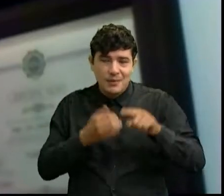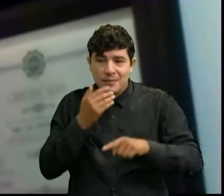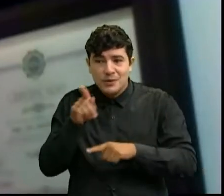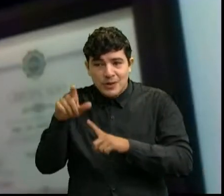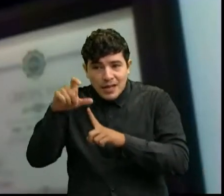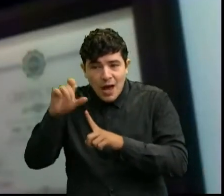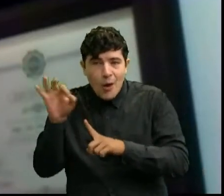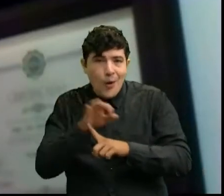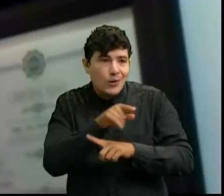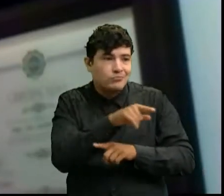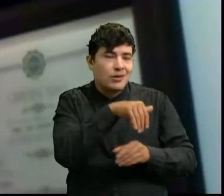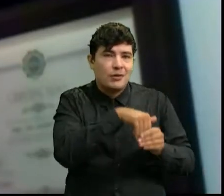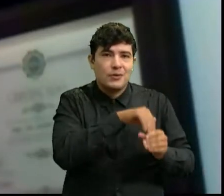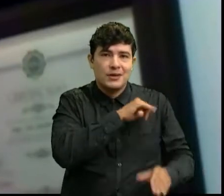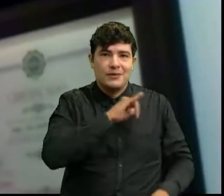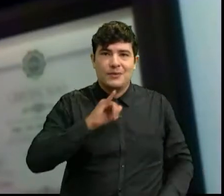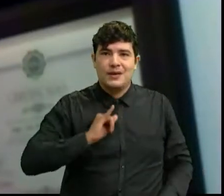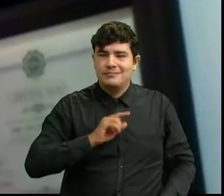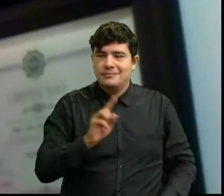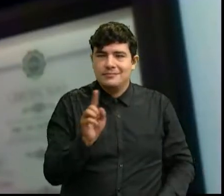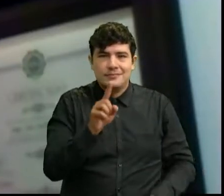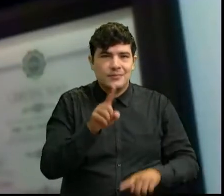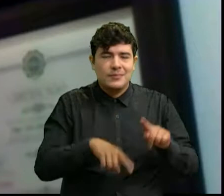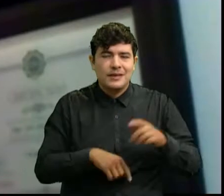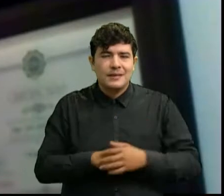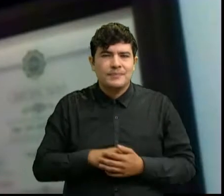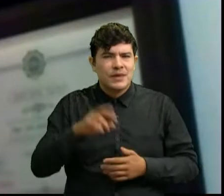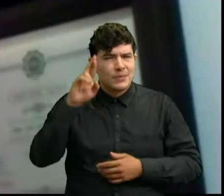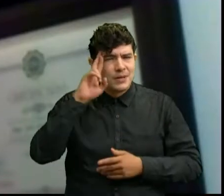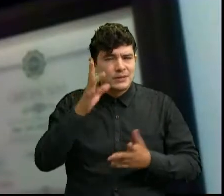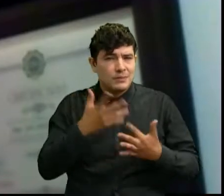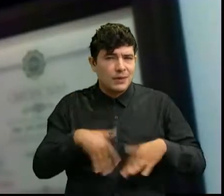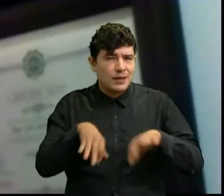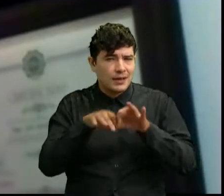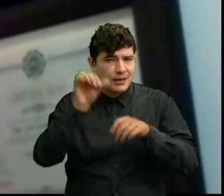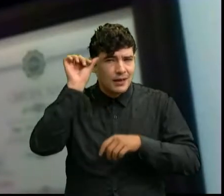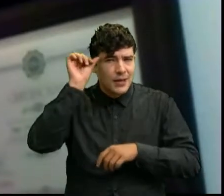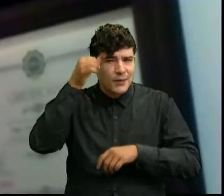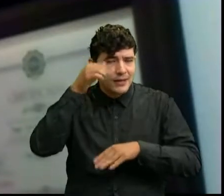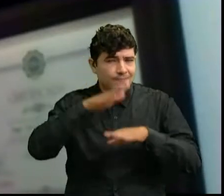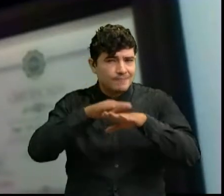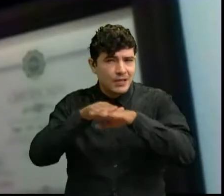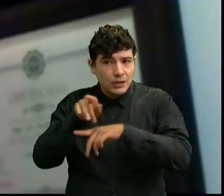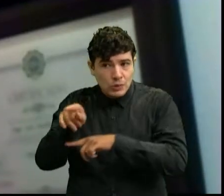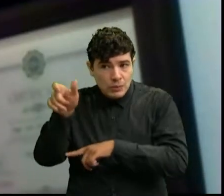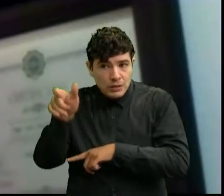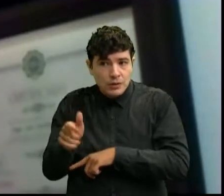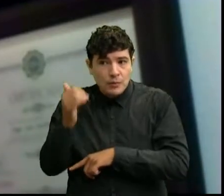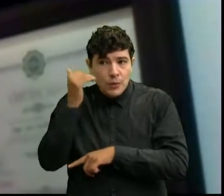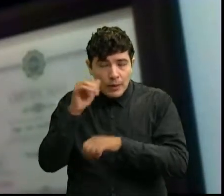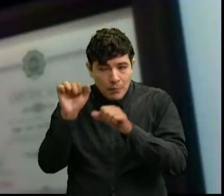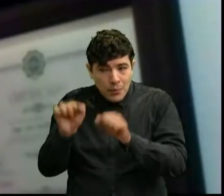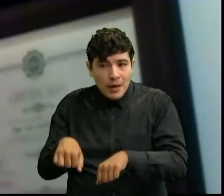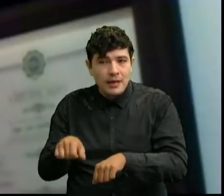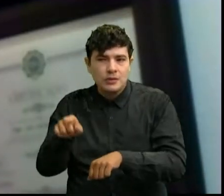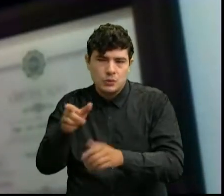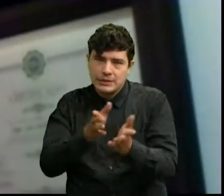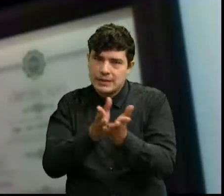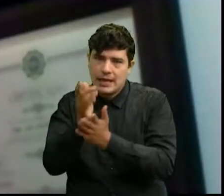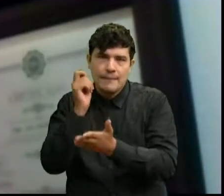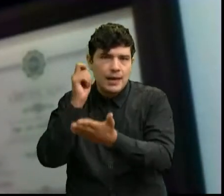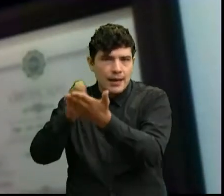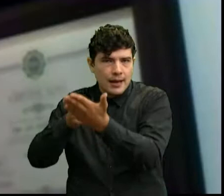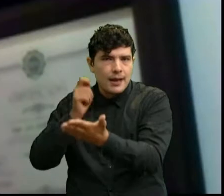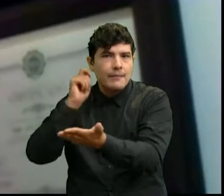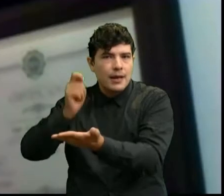prima media o en el régimen de ahorro individual. Importante, lo reitero, seguir cotizando a través del régimen subsidiado,